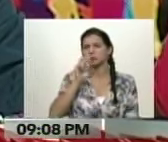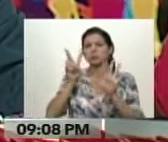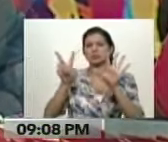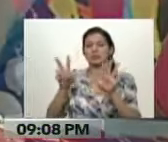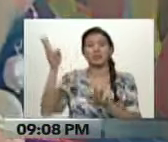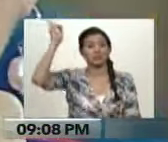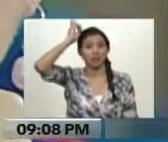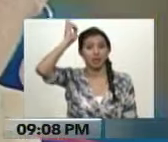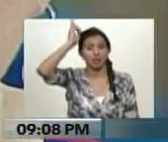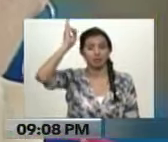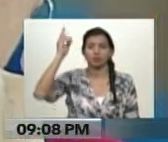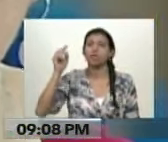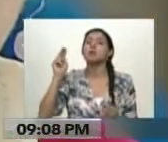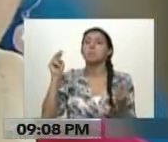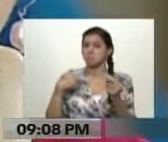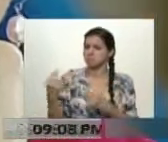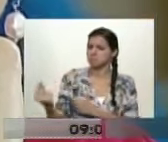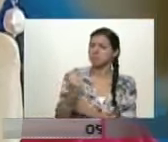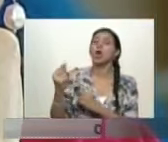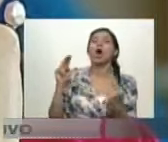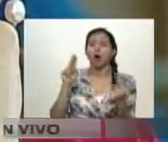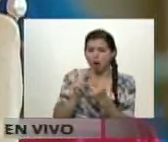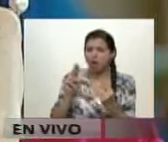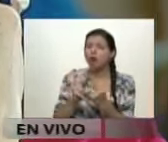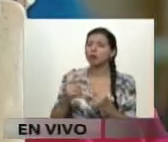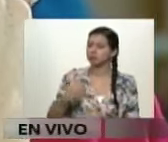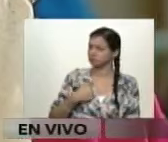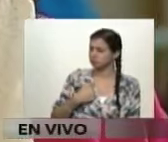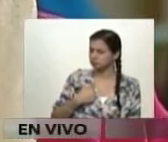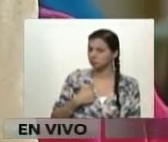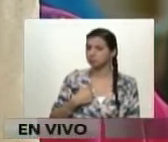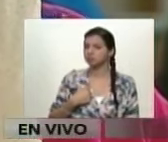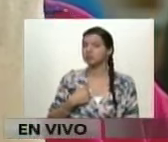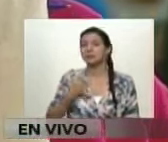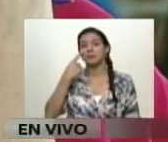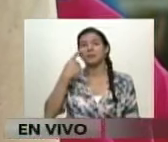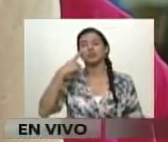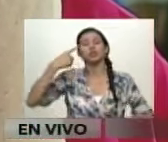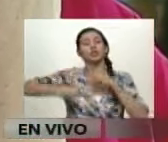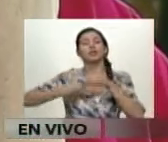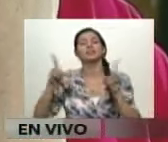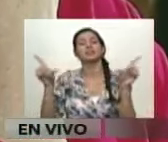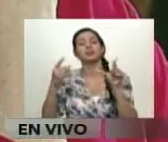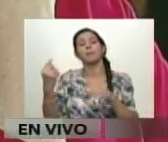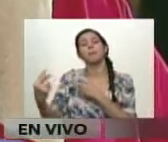indígena. Yo te conozco a ti emocionado. Claro, me ve por televisión todos los días.